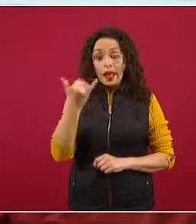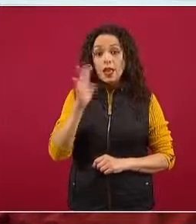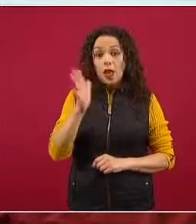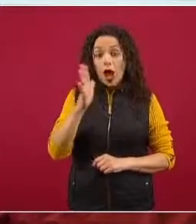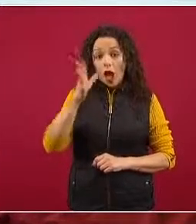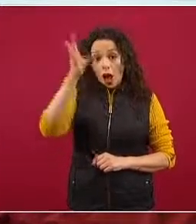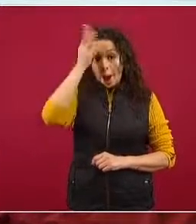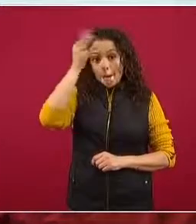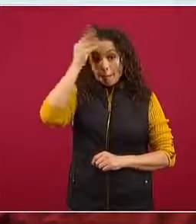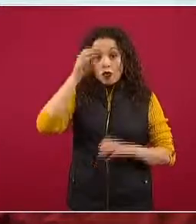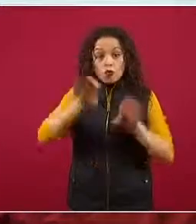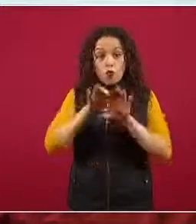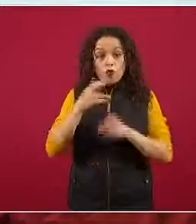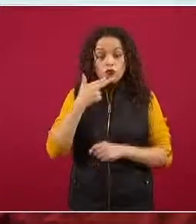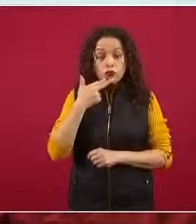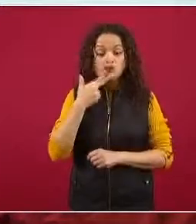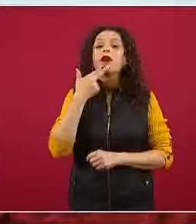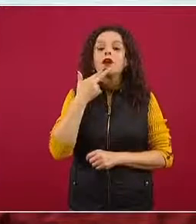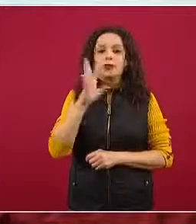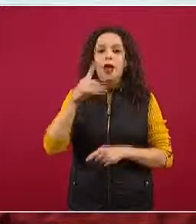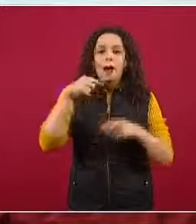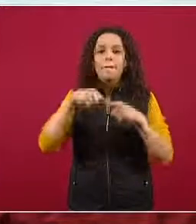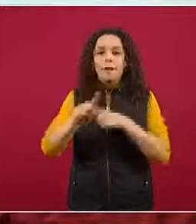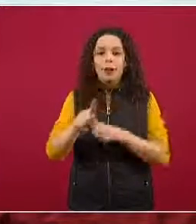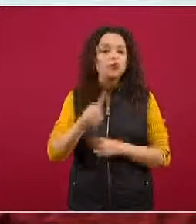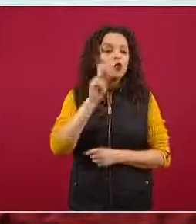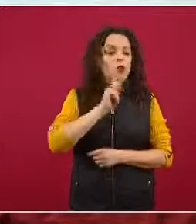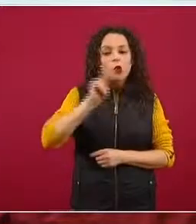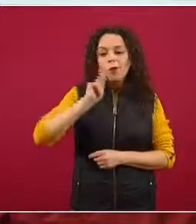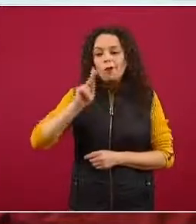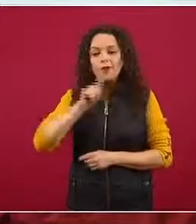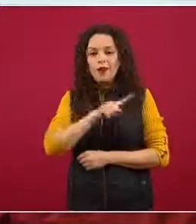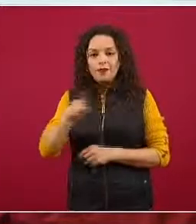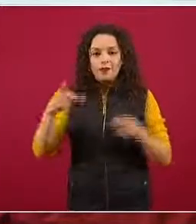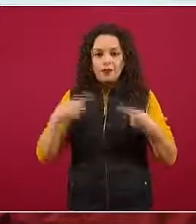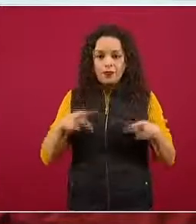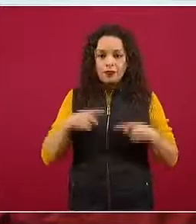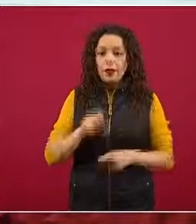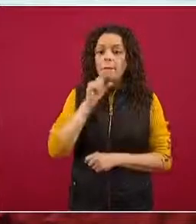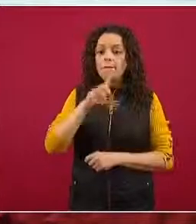poder empezar a aplicarlas. También tenemos a un total de